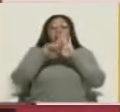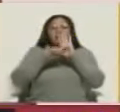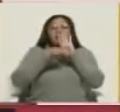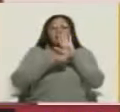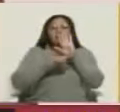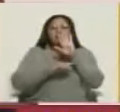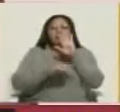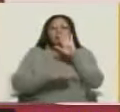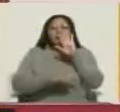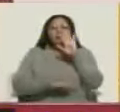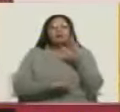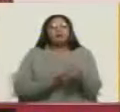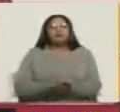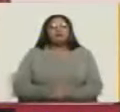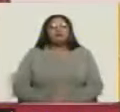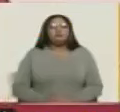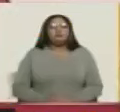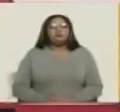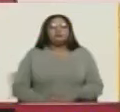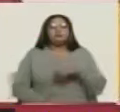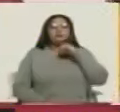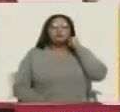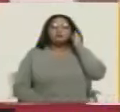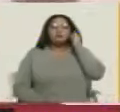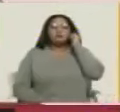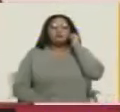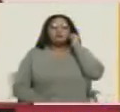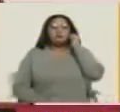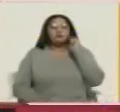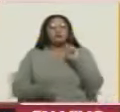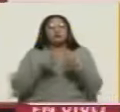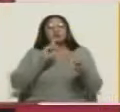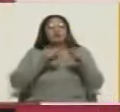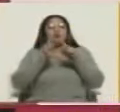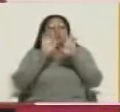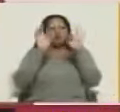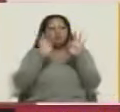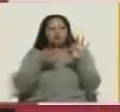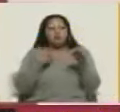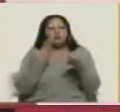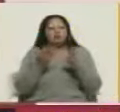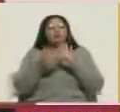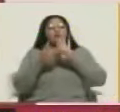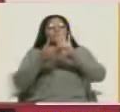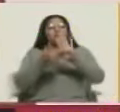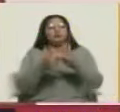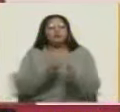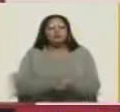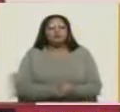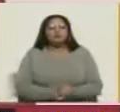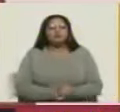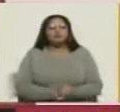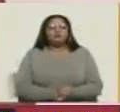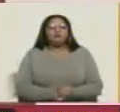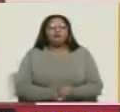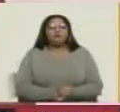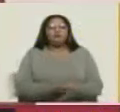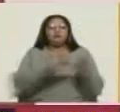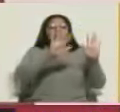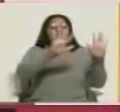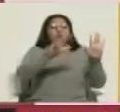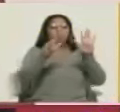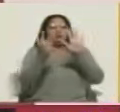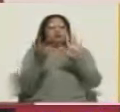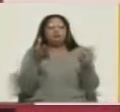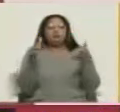hitos que de alguna manera podemos reflejar. 18 de marzo al 16 de